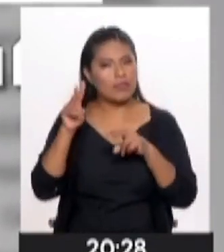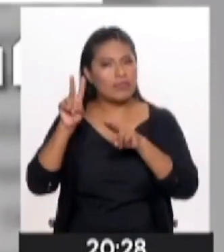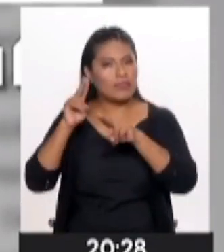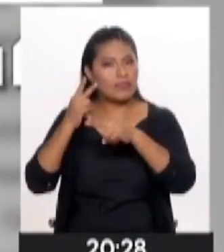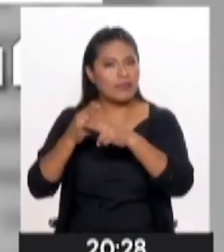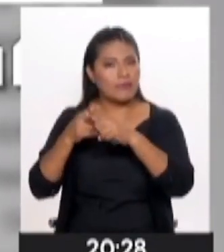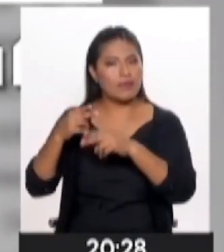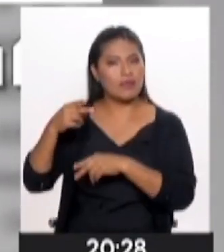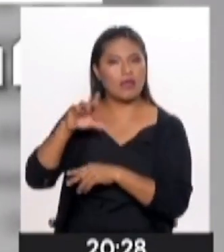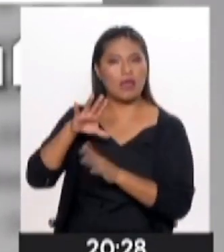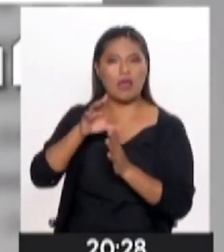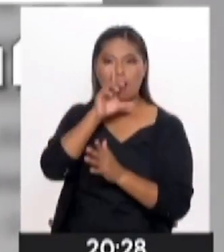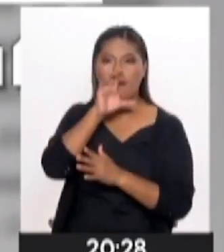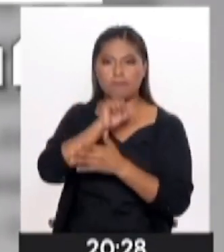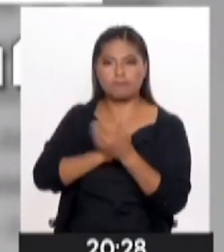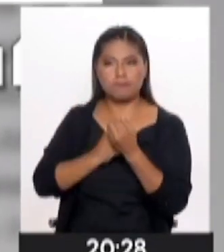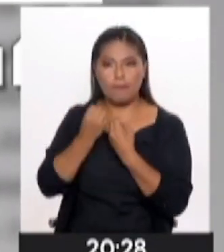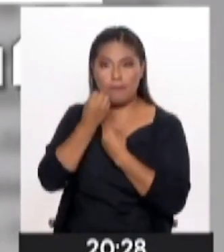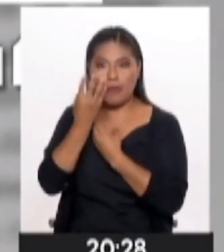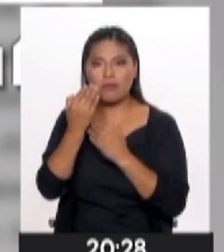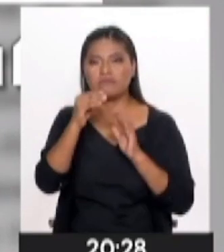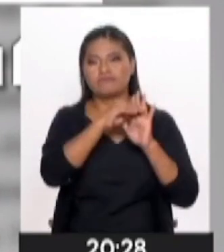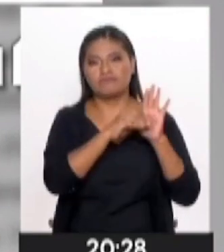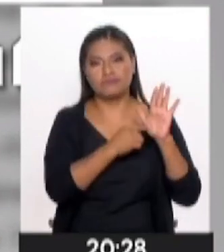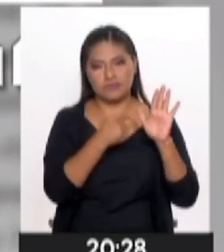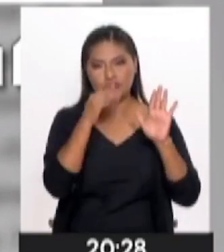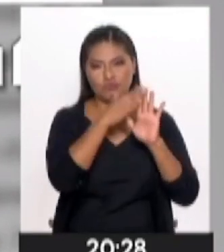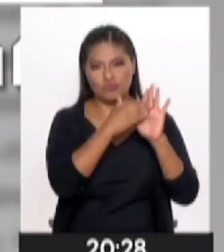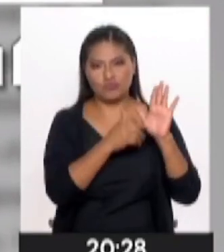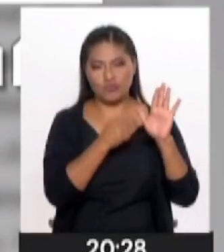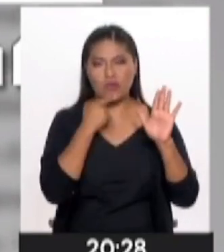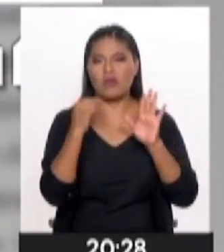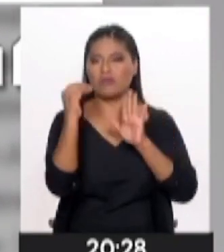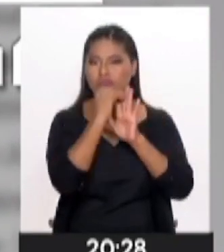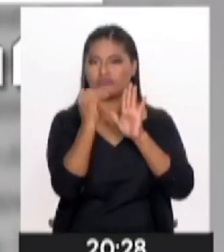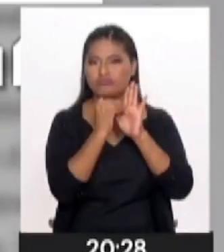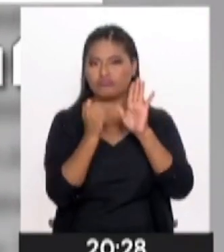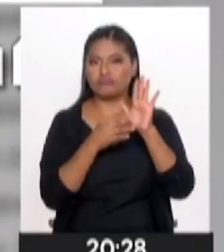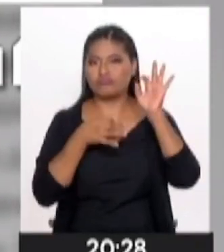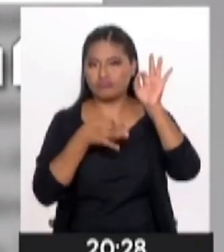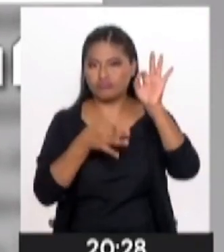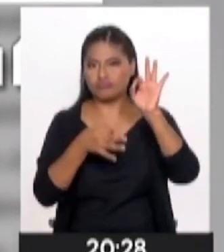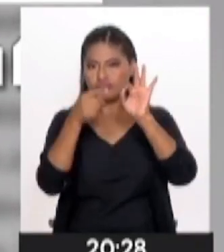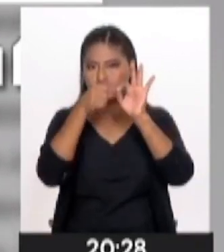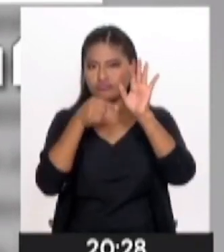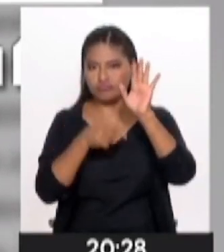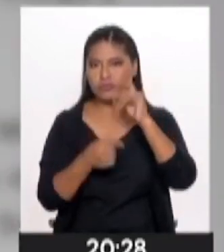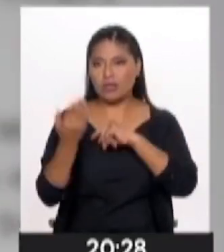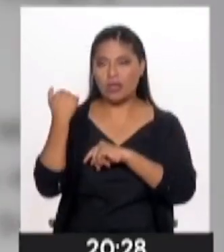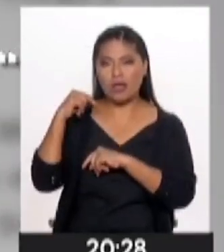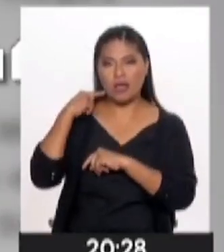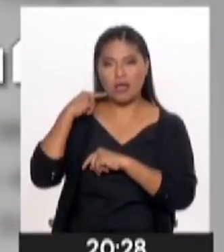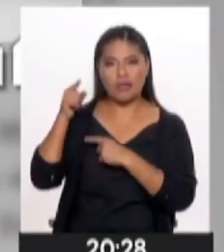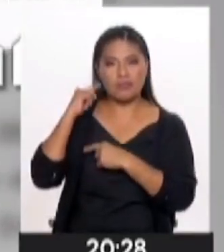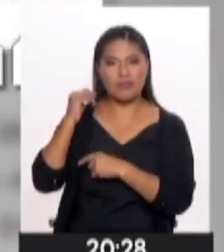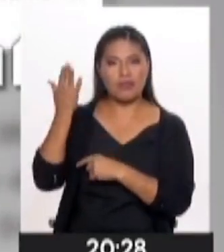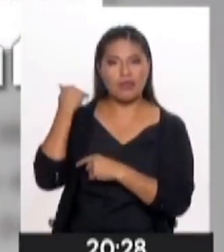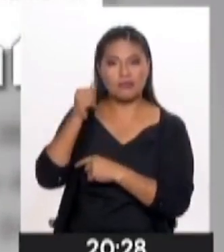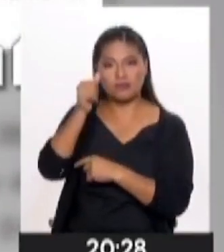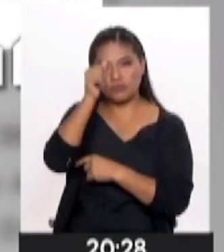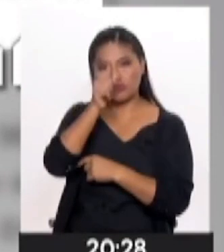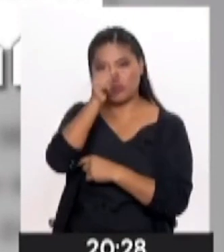de omisión de información. En los argumentos se citan los hechos mostrados en un reportaje presentado por el dominical